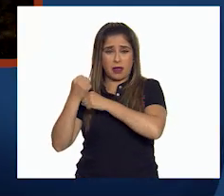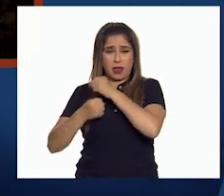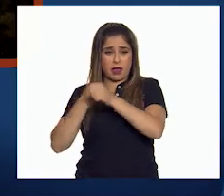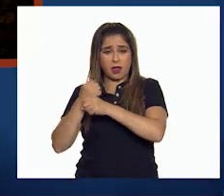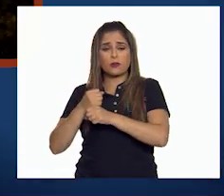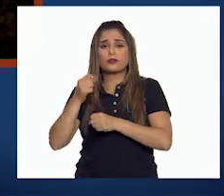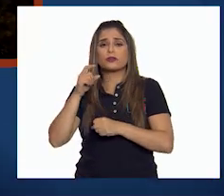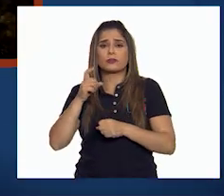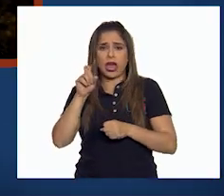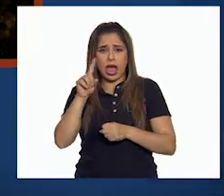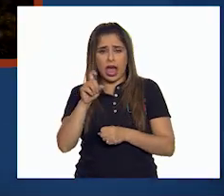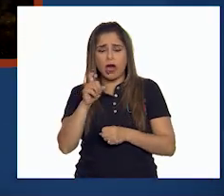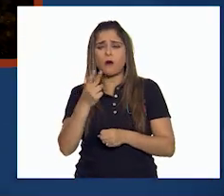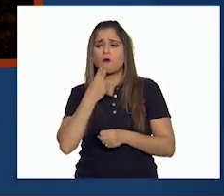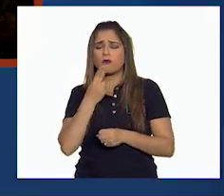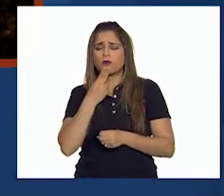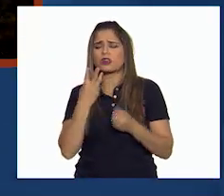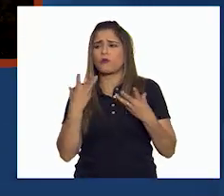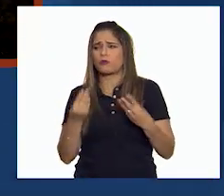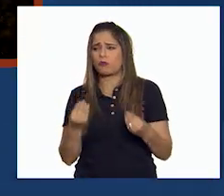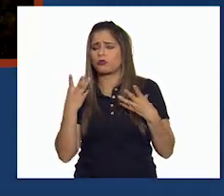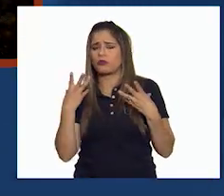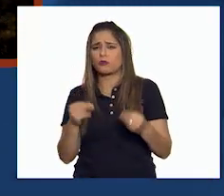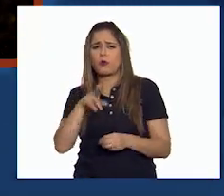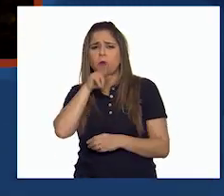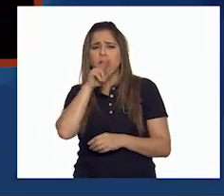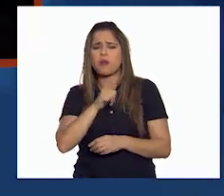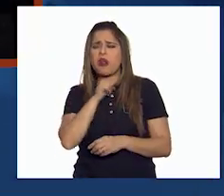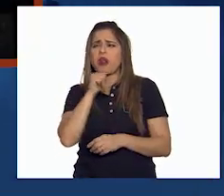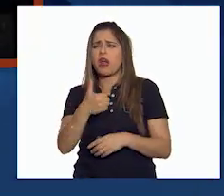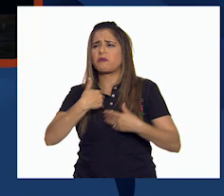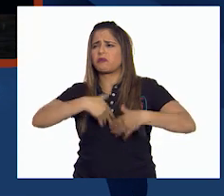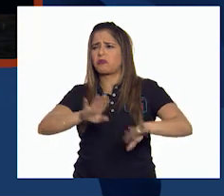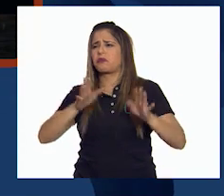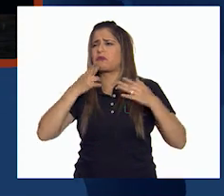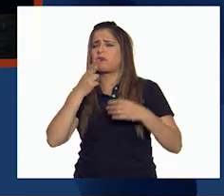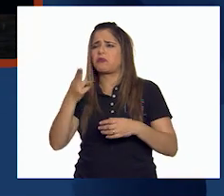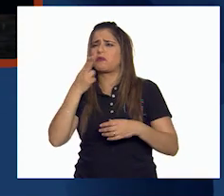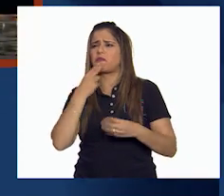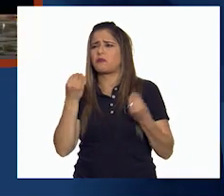uso de ella sin preocuparse, hasta ahora.